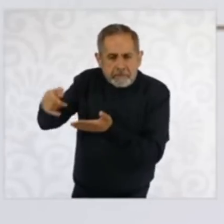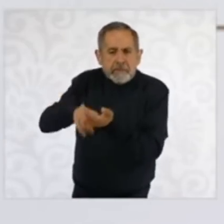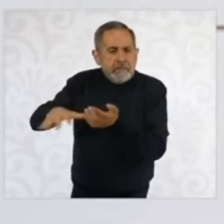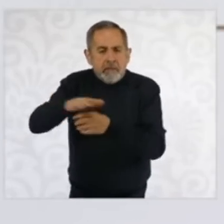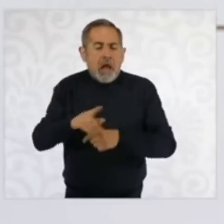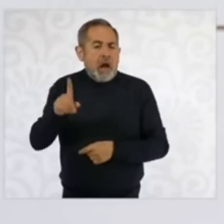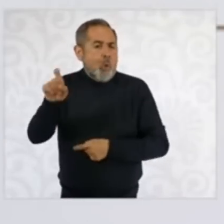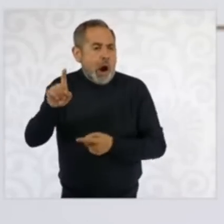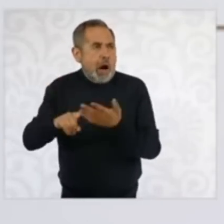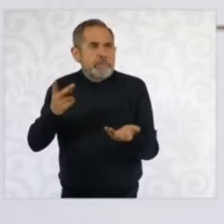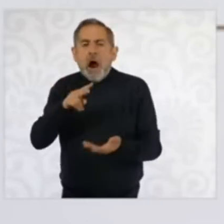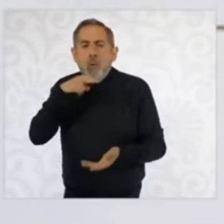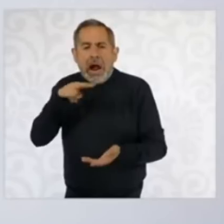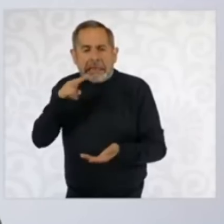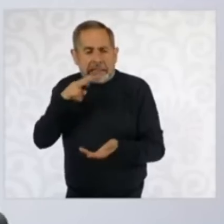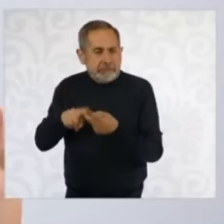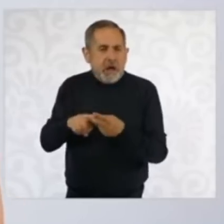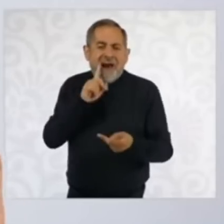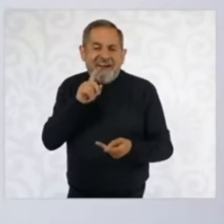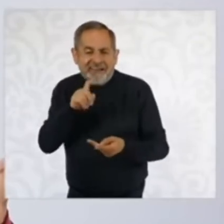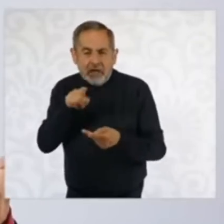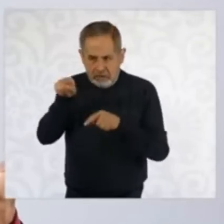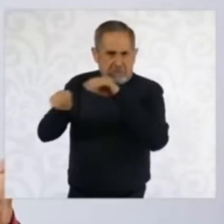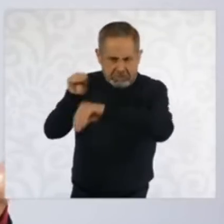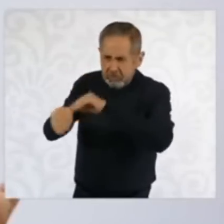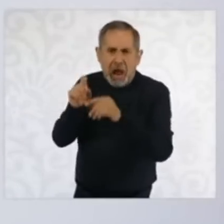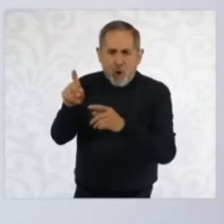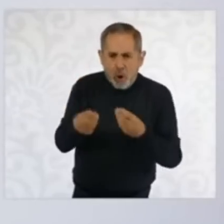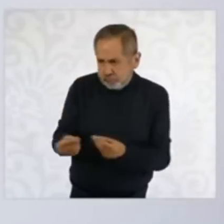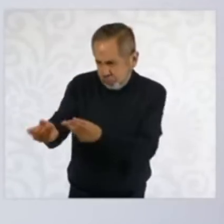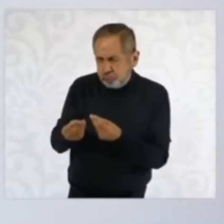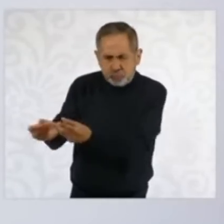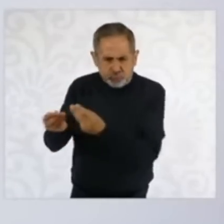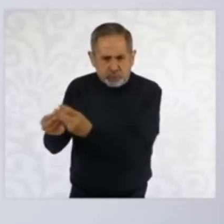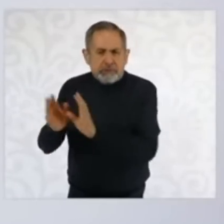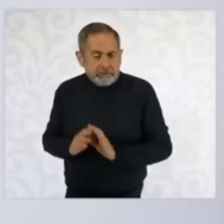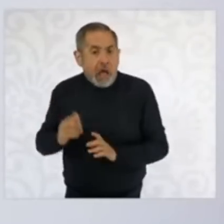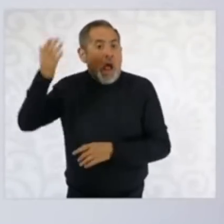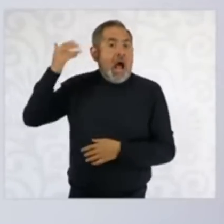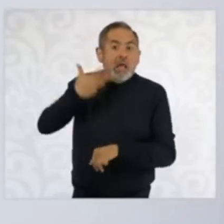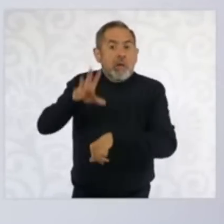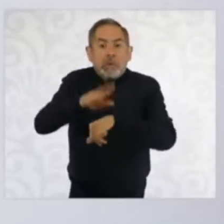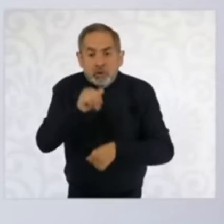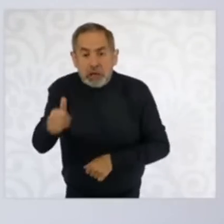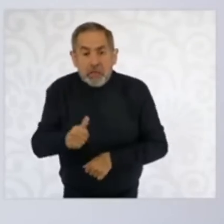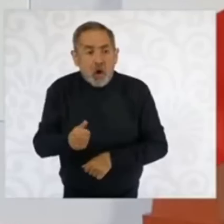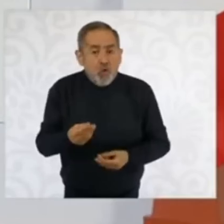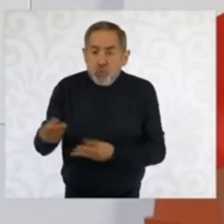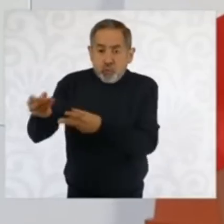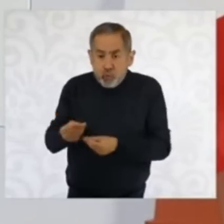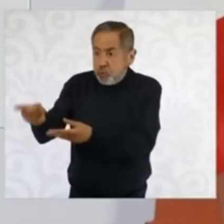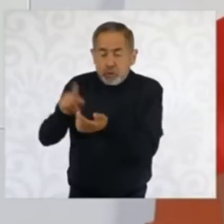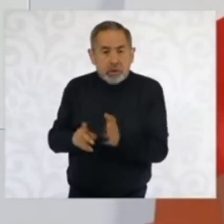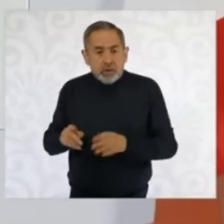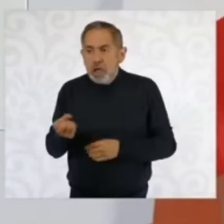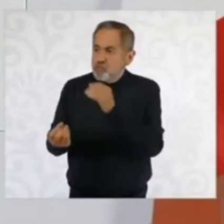y de guayaba principalmente. Durante muchos años estuvo tomando agua sin tener permiso por parte de nuevos agricultores